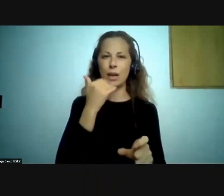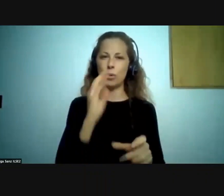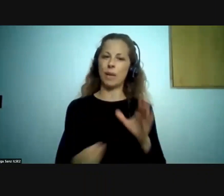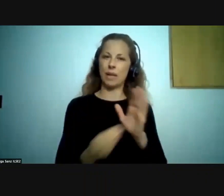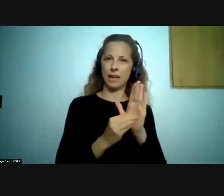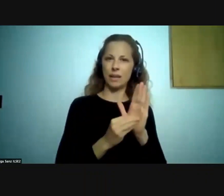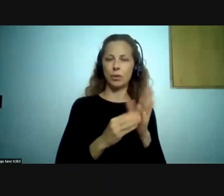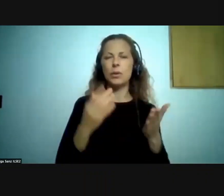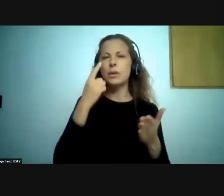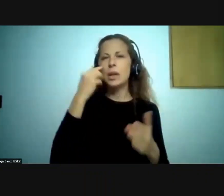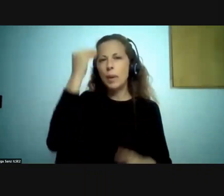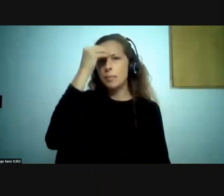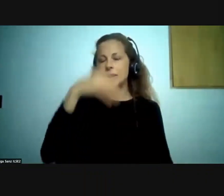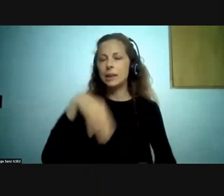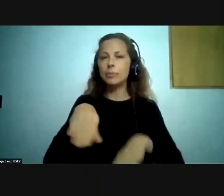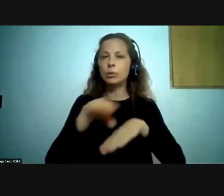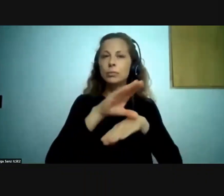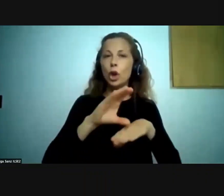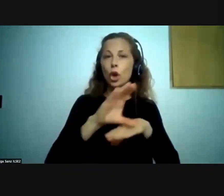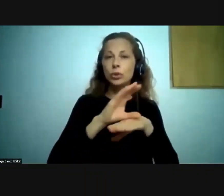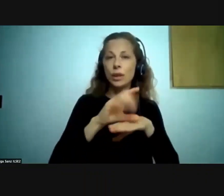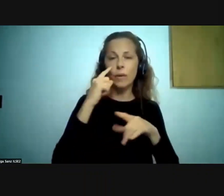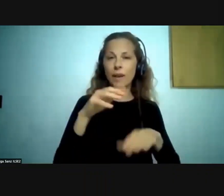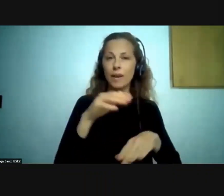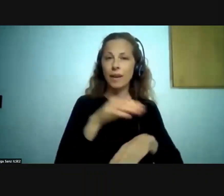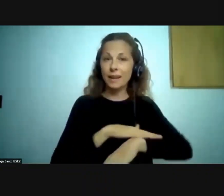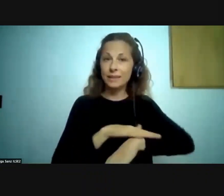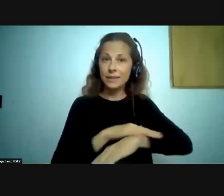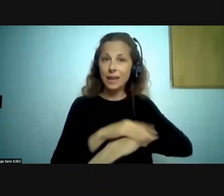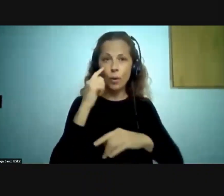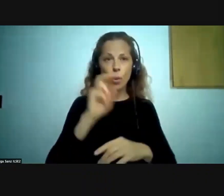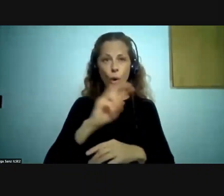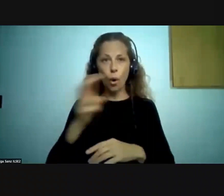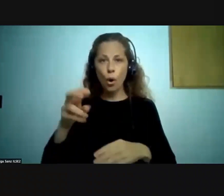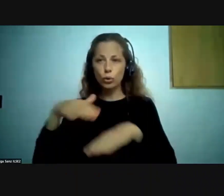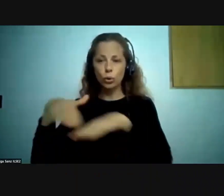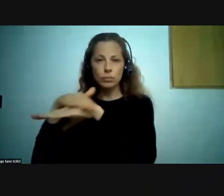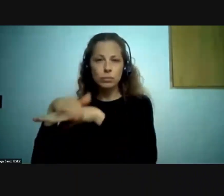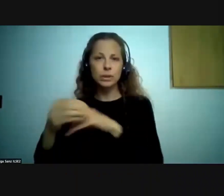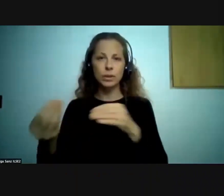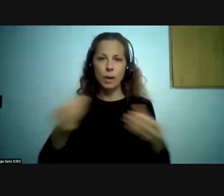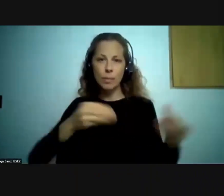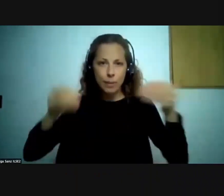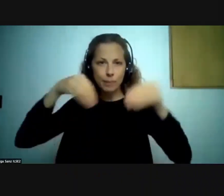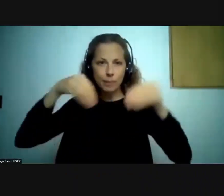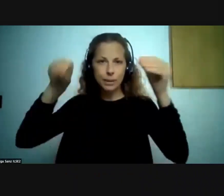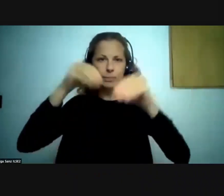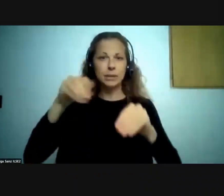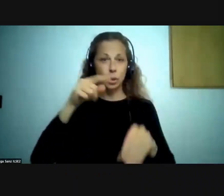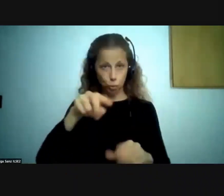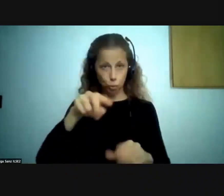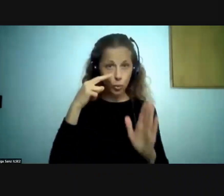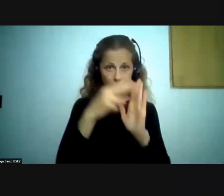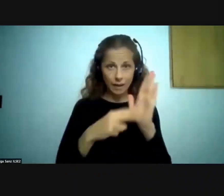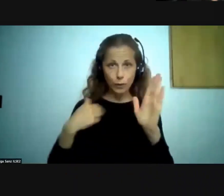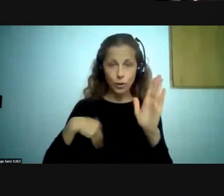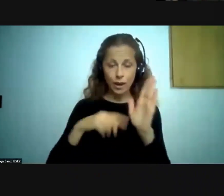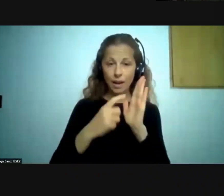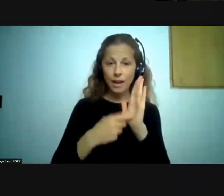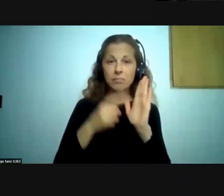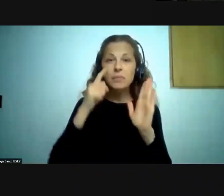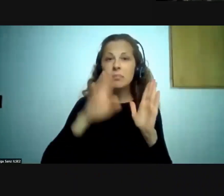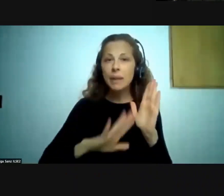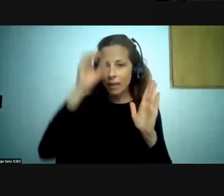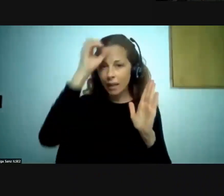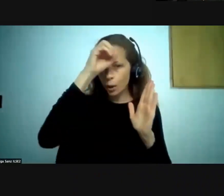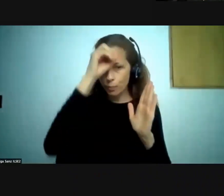de Estado y por otros órganos, digamos, se reforzará de otra manera? Tú que seguro que la has leído, ¿qué te parece? Sí, lo